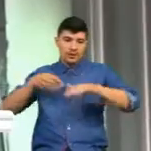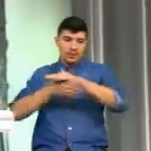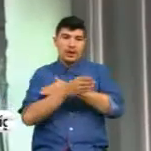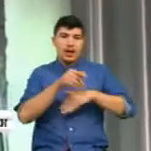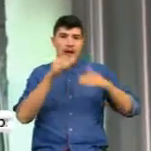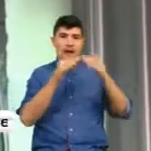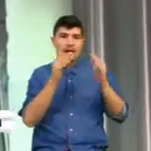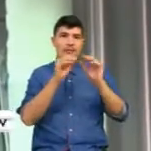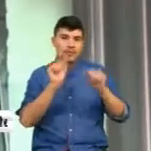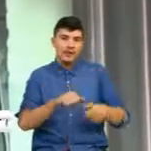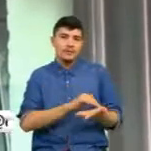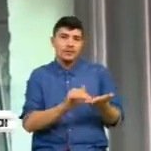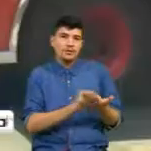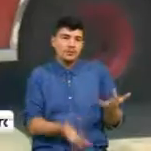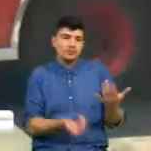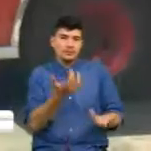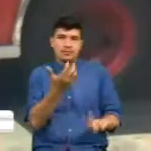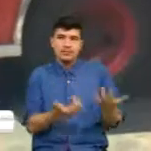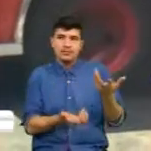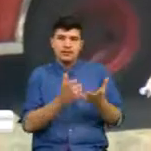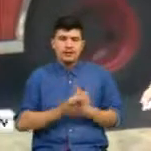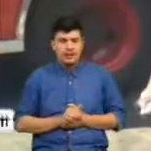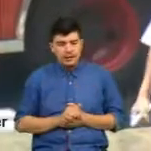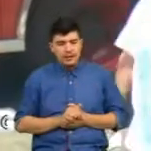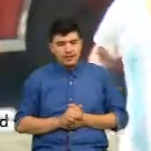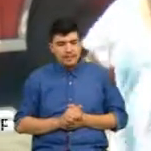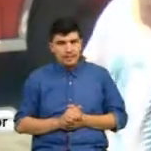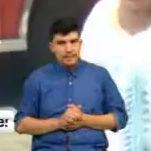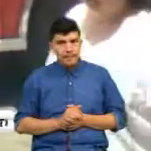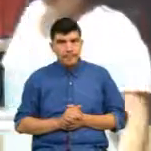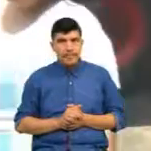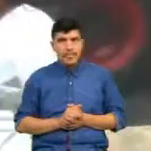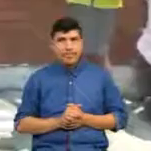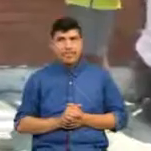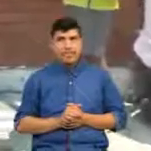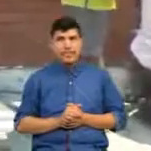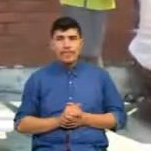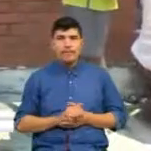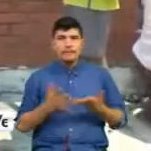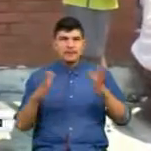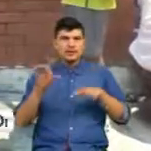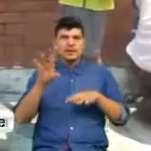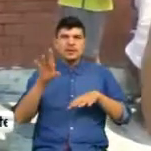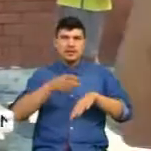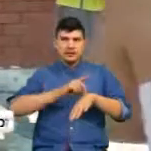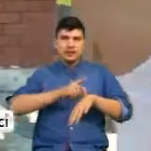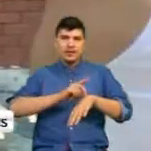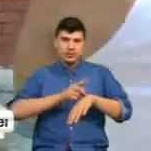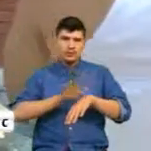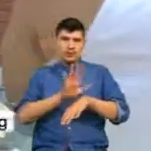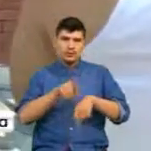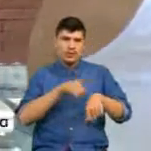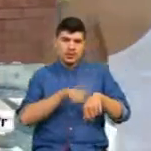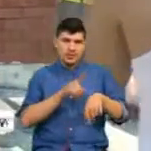manera sofocar la llama. Realmente fue una labor de aproximadamente 15 minutos, pero afortunadamente